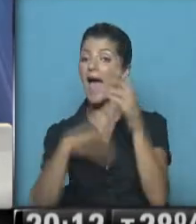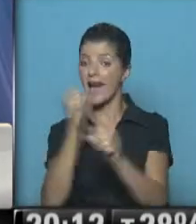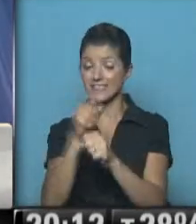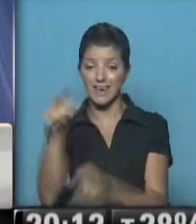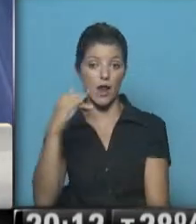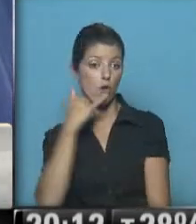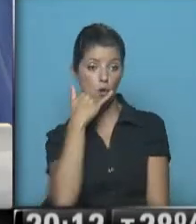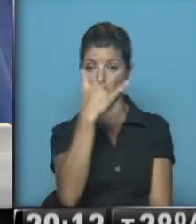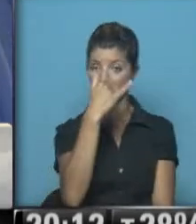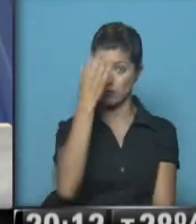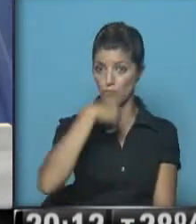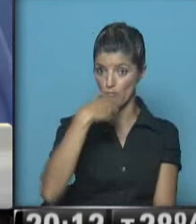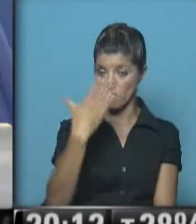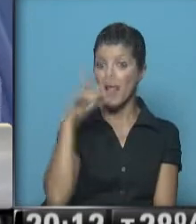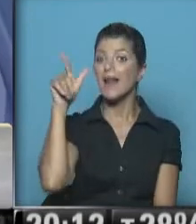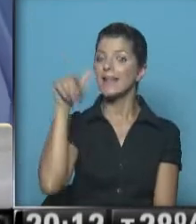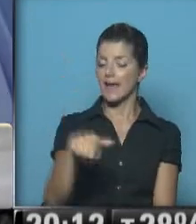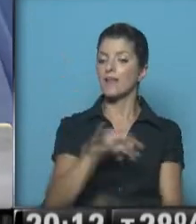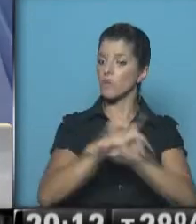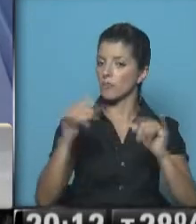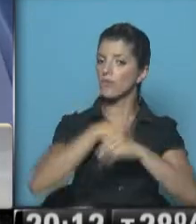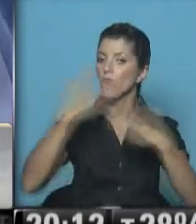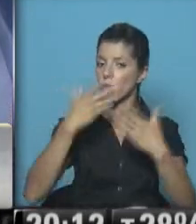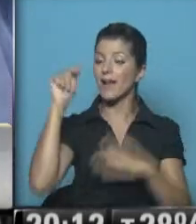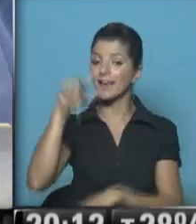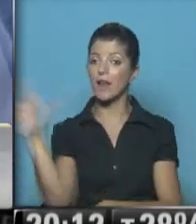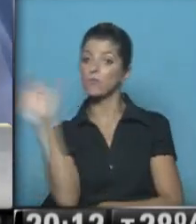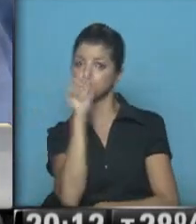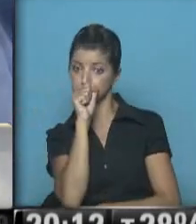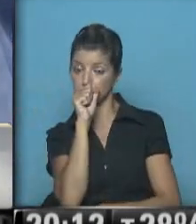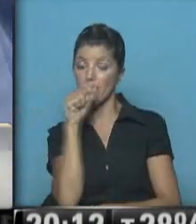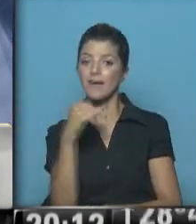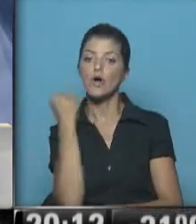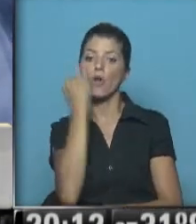formalmente que se le levantó el secreto, es ilegal incluso que declare como testigo.